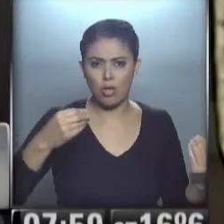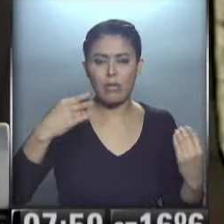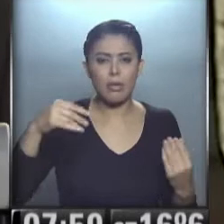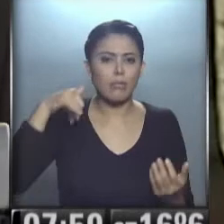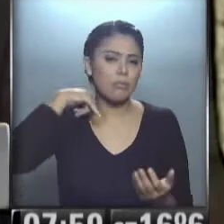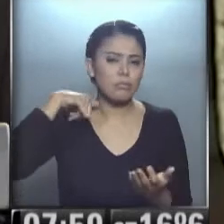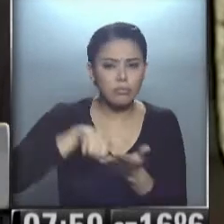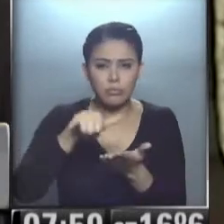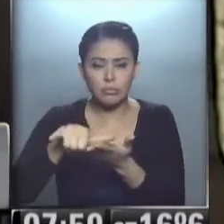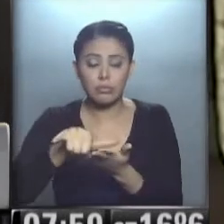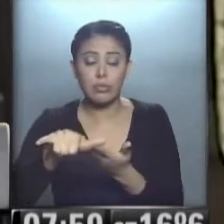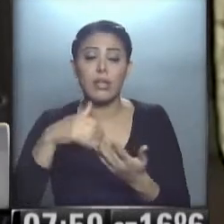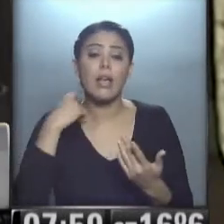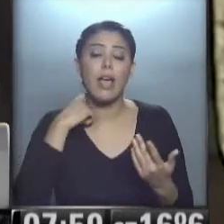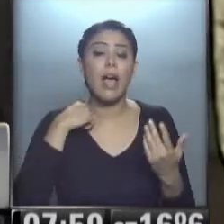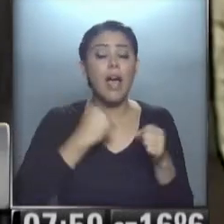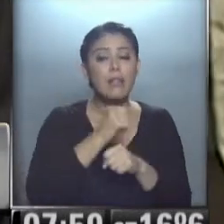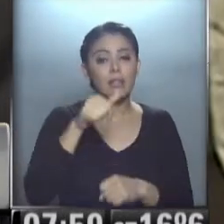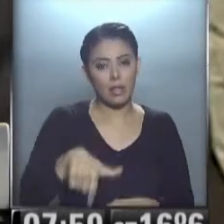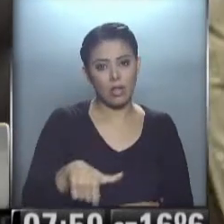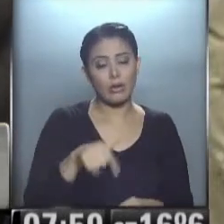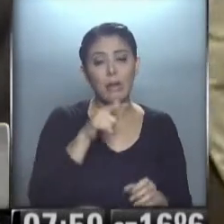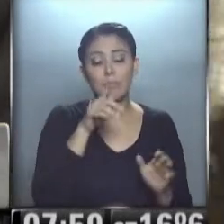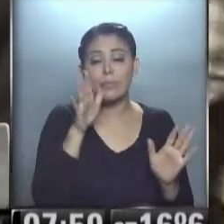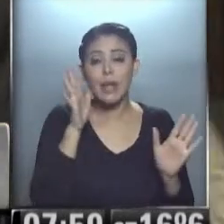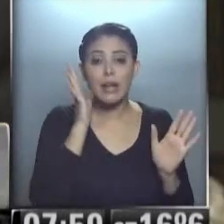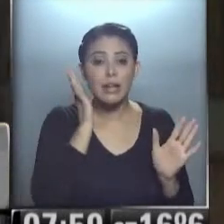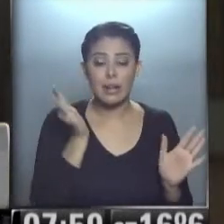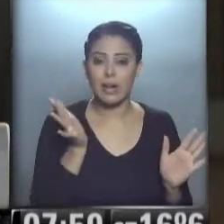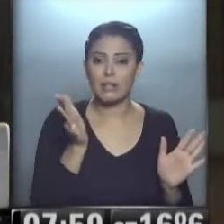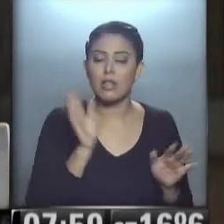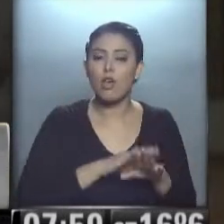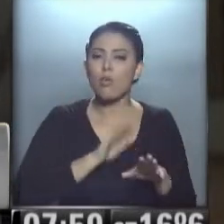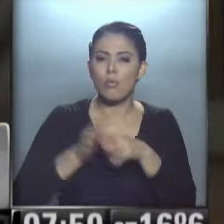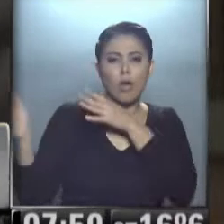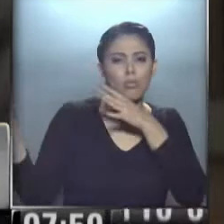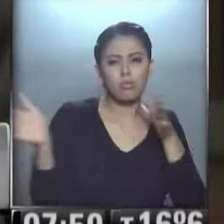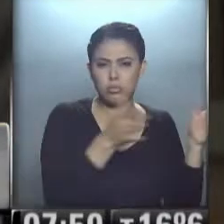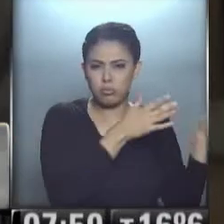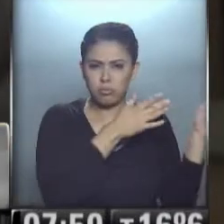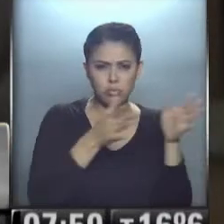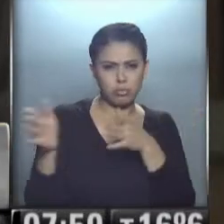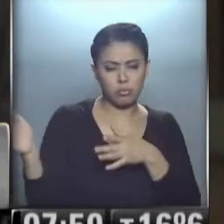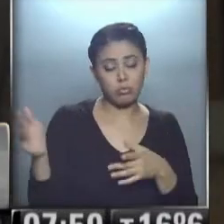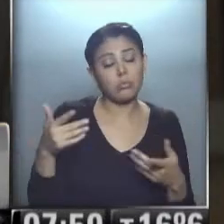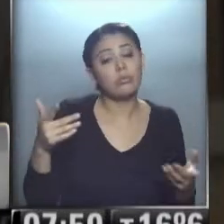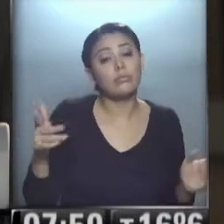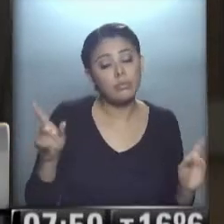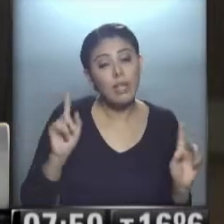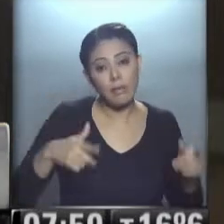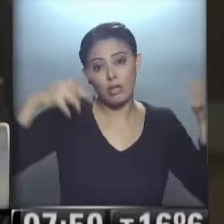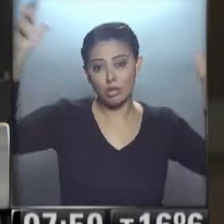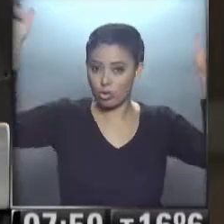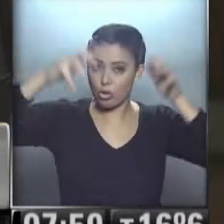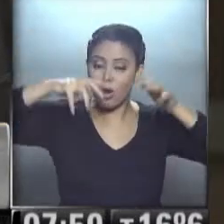este despiste que en principio se atribuye a los fuertes fuertes vientos cruzados y además a la lluvia